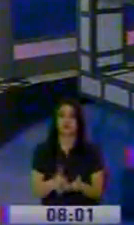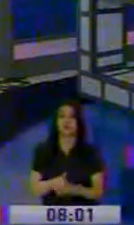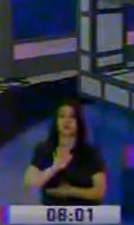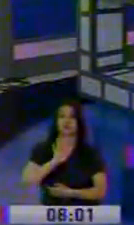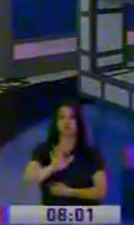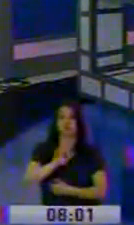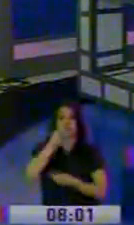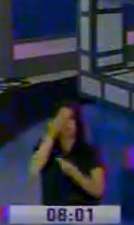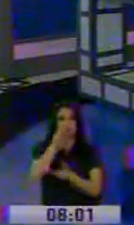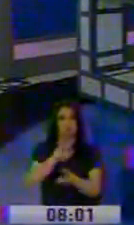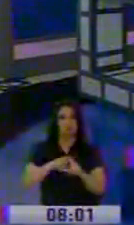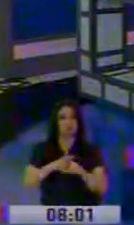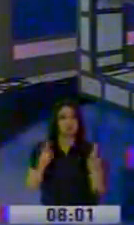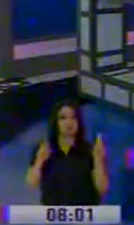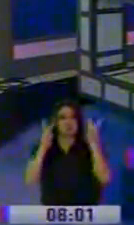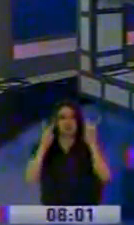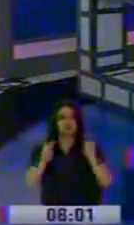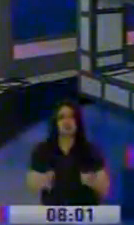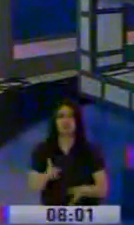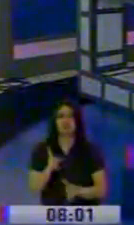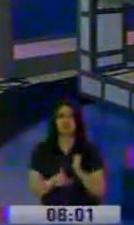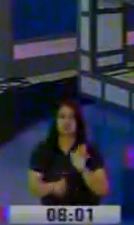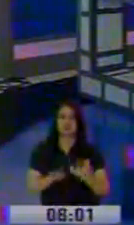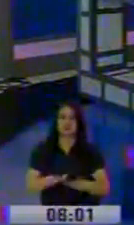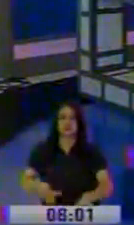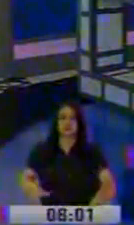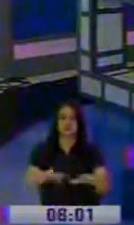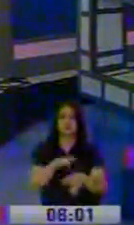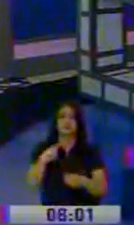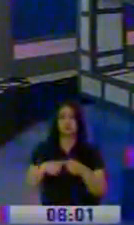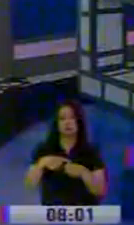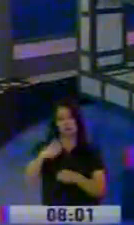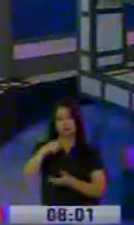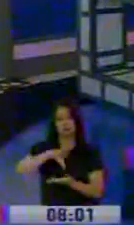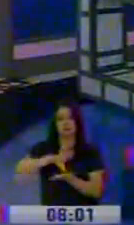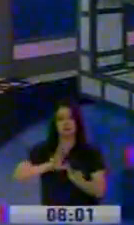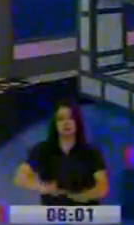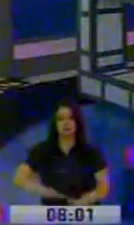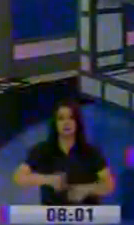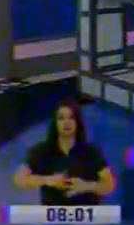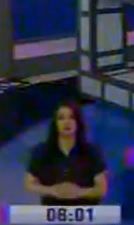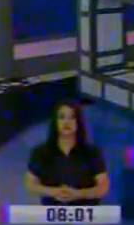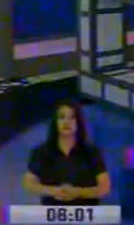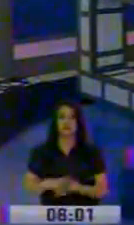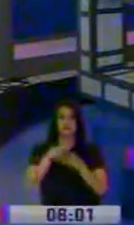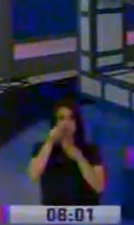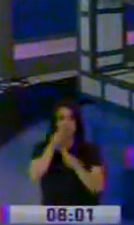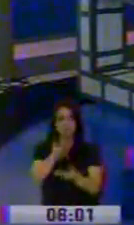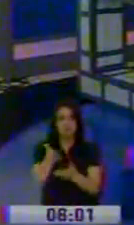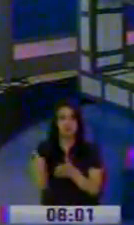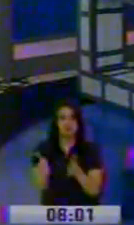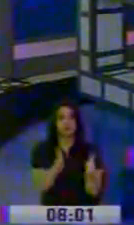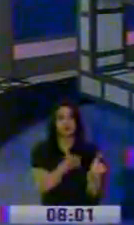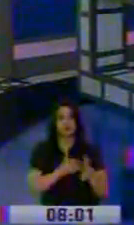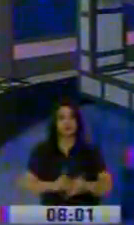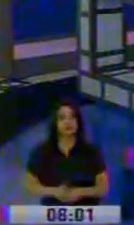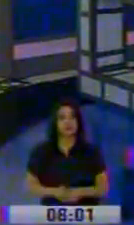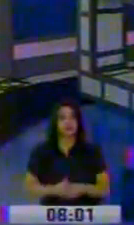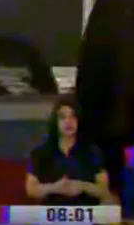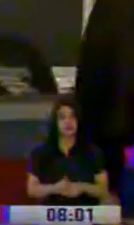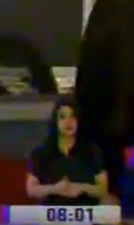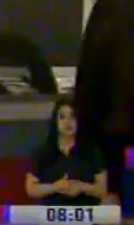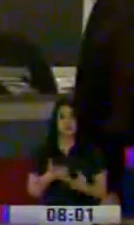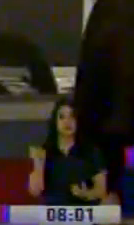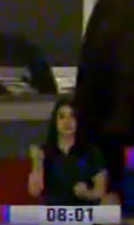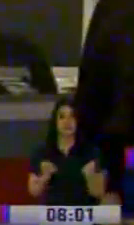a contar mucho de lo que ha pasado en el distrito y también en otras ciudades del país. Y les contamos y les decimos que varios